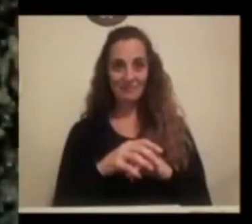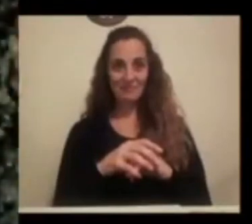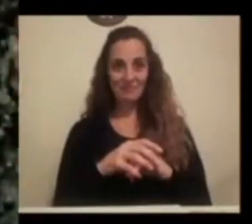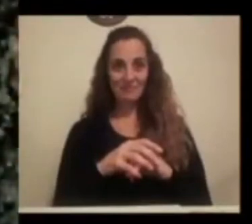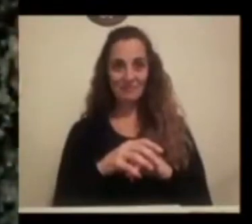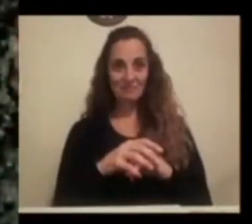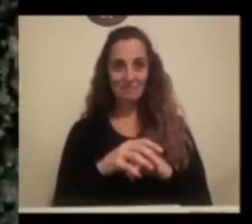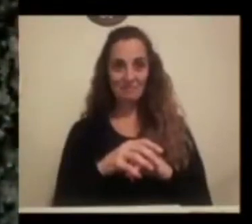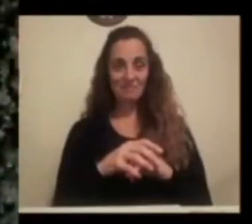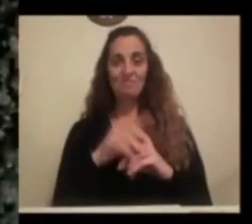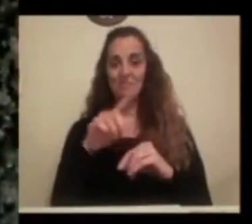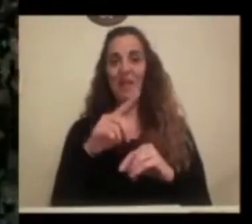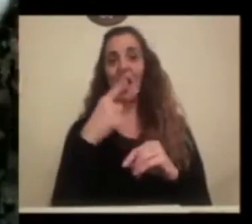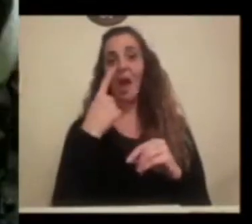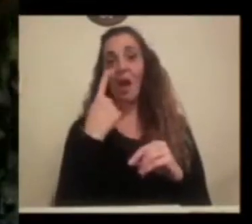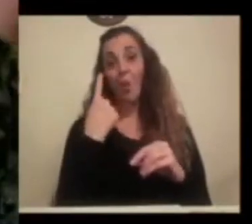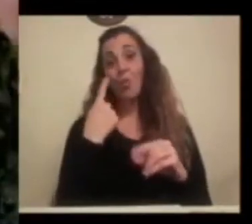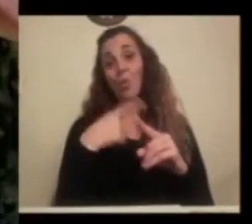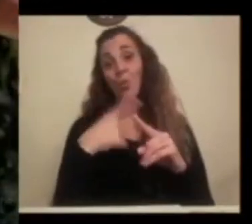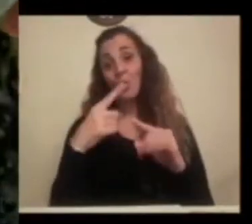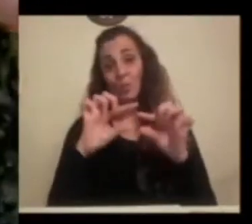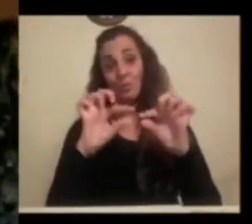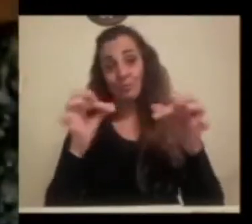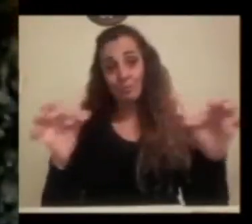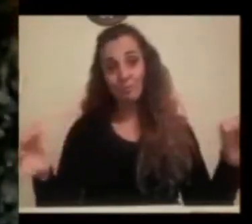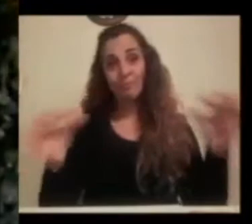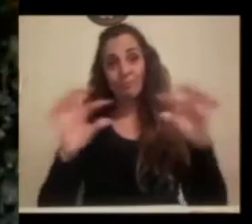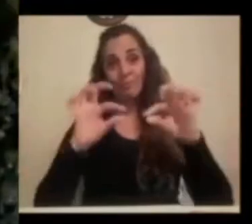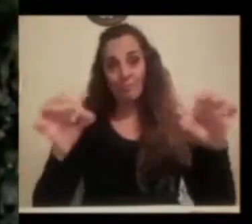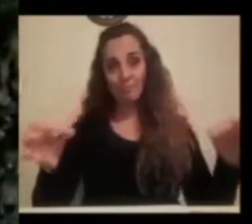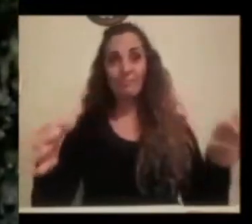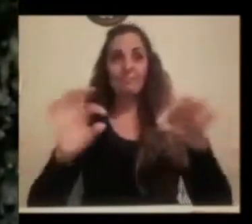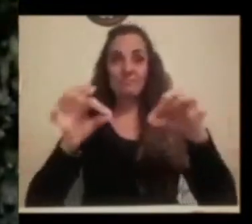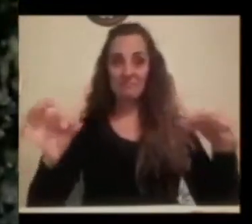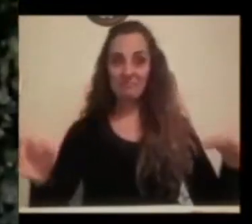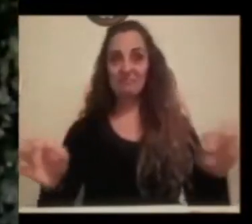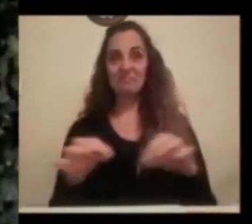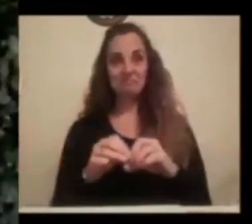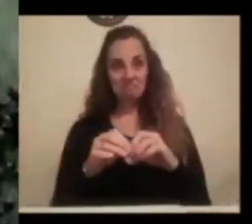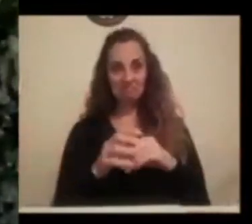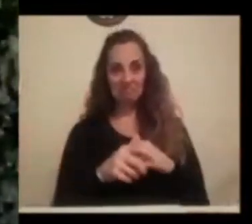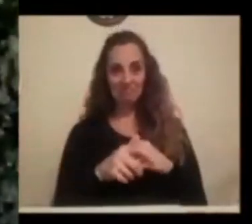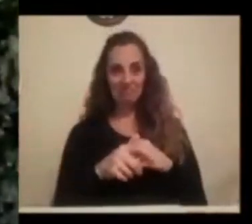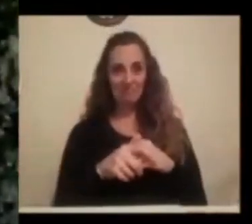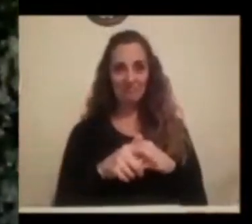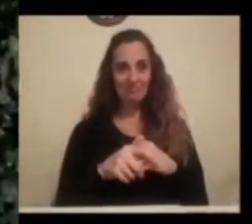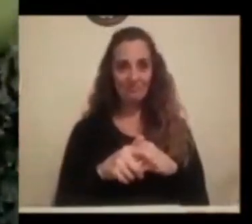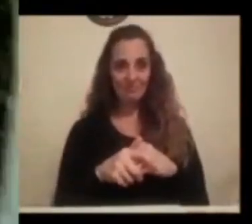Así lo desenrollamos. Esto vamos a hacer con todos los fideos, ¿sí?